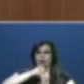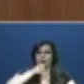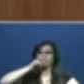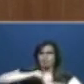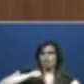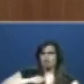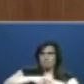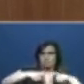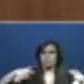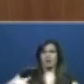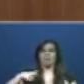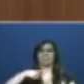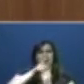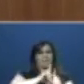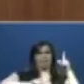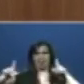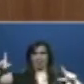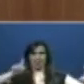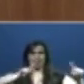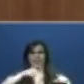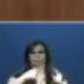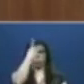población que establece nuestro estatuto